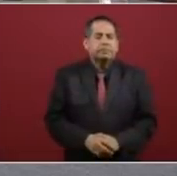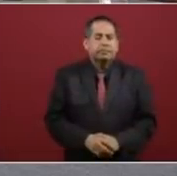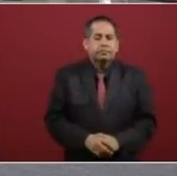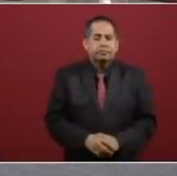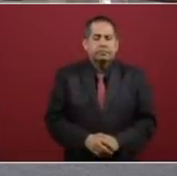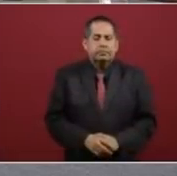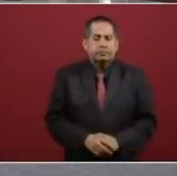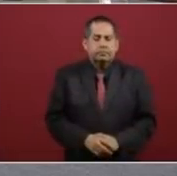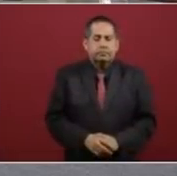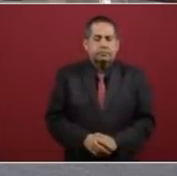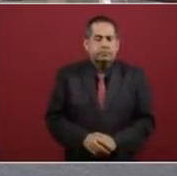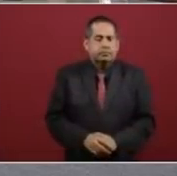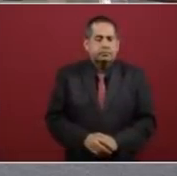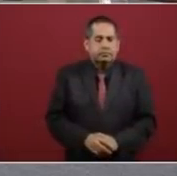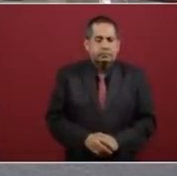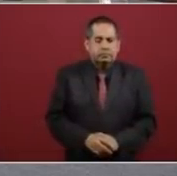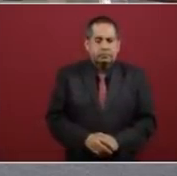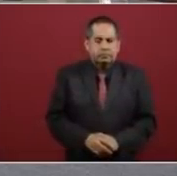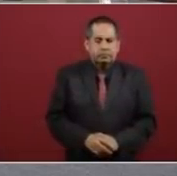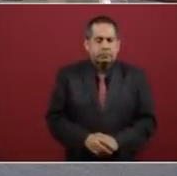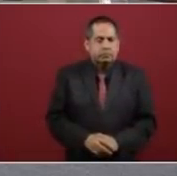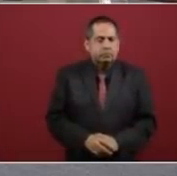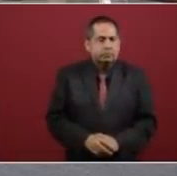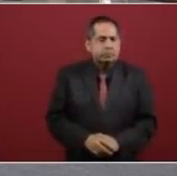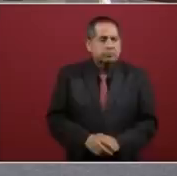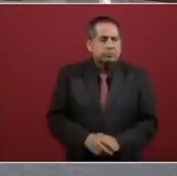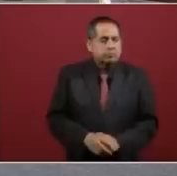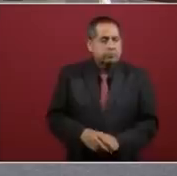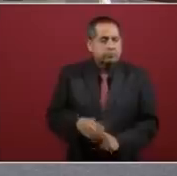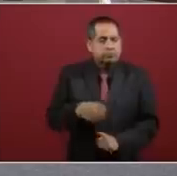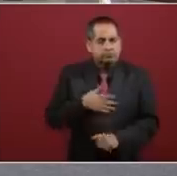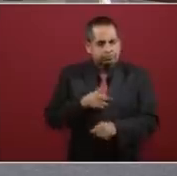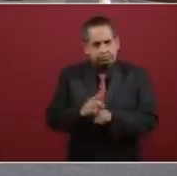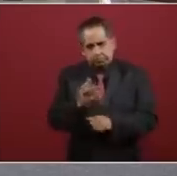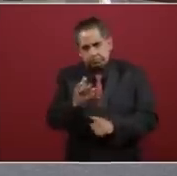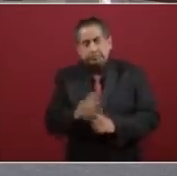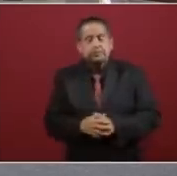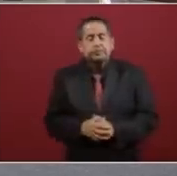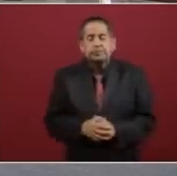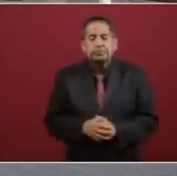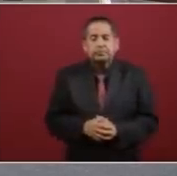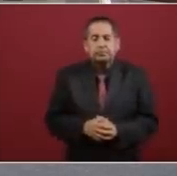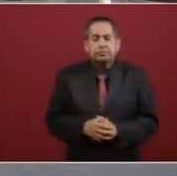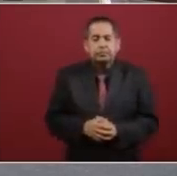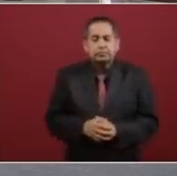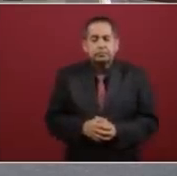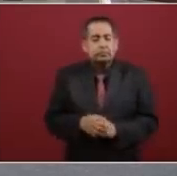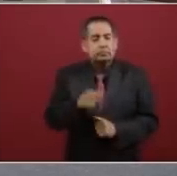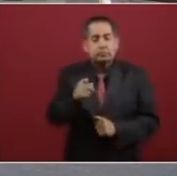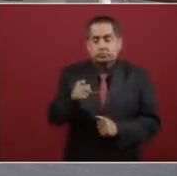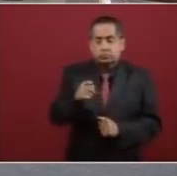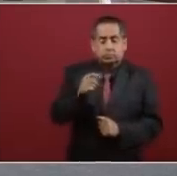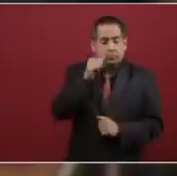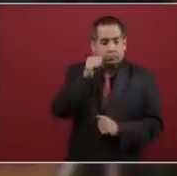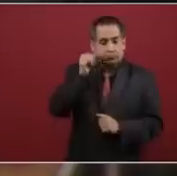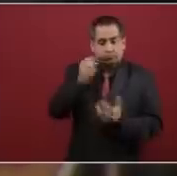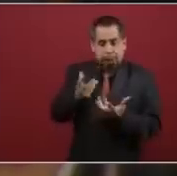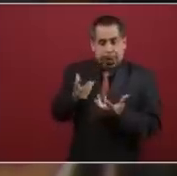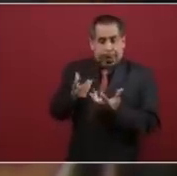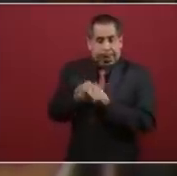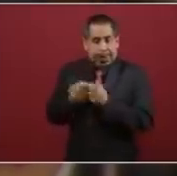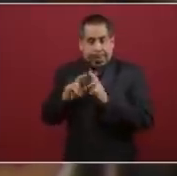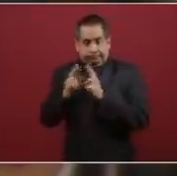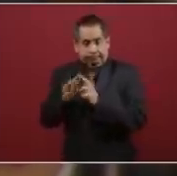Buenos días, presidente. Soy Jocelyn Gutiérrez de Político.mx. Retomando un poco de su reunión con Jared Kushner, me gustaría saber